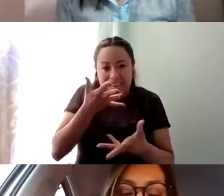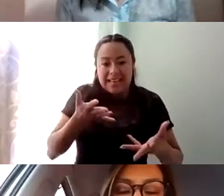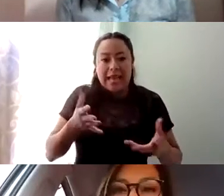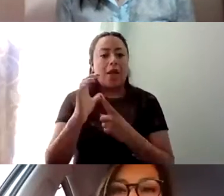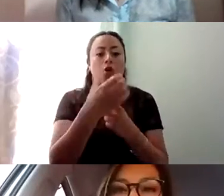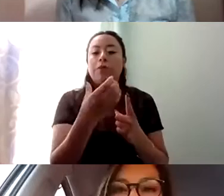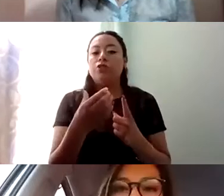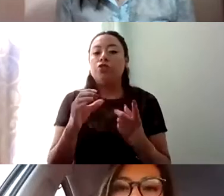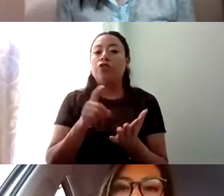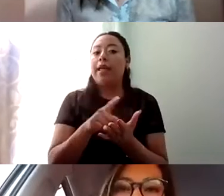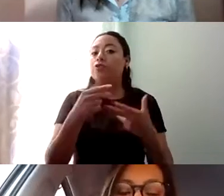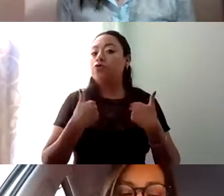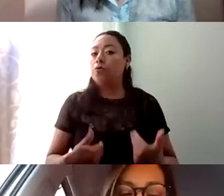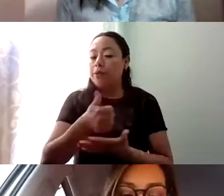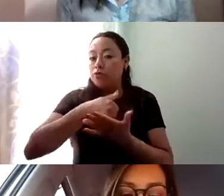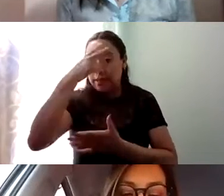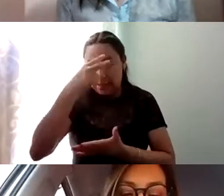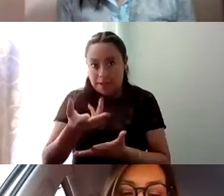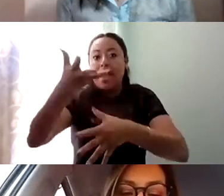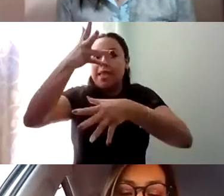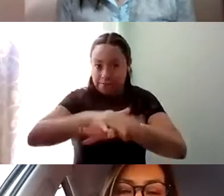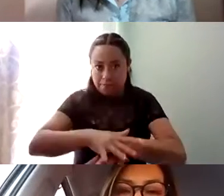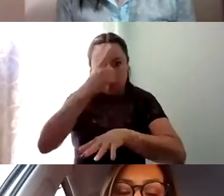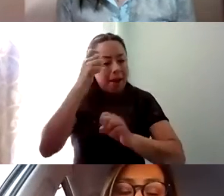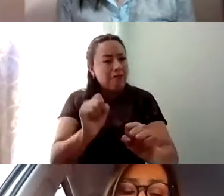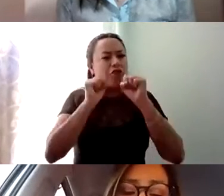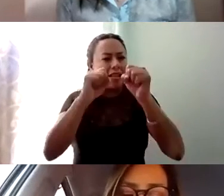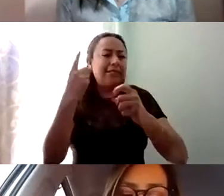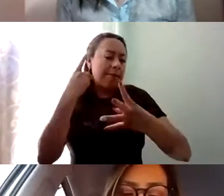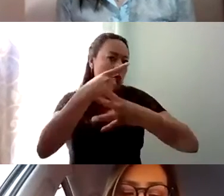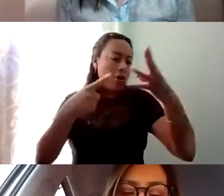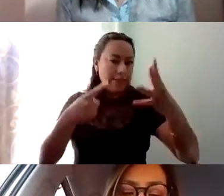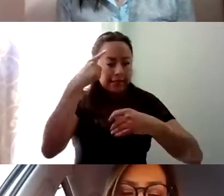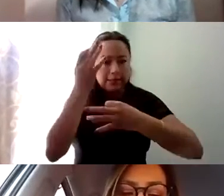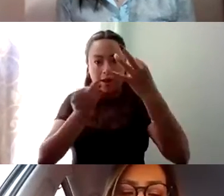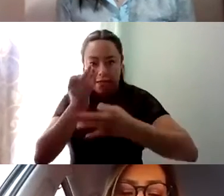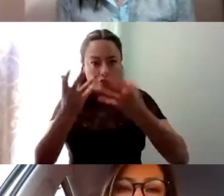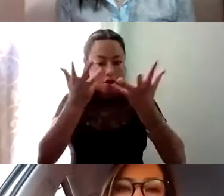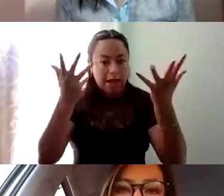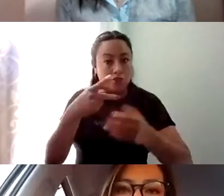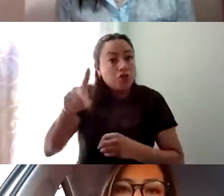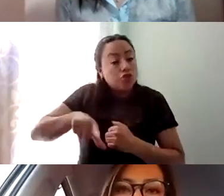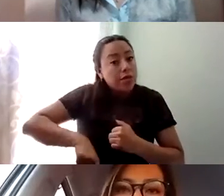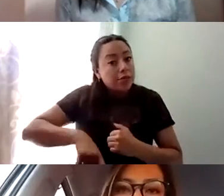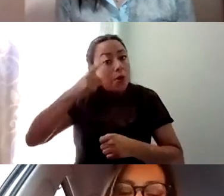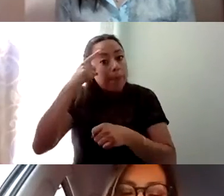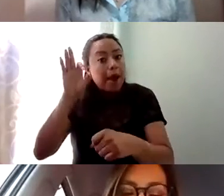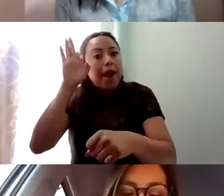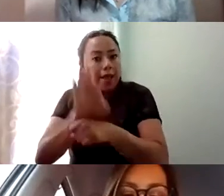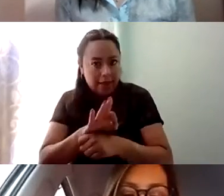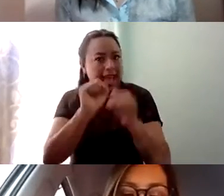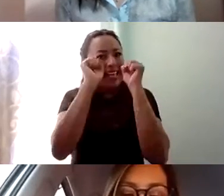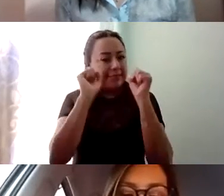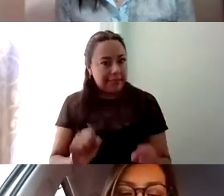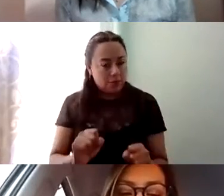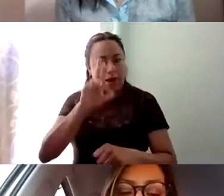Humanos de la Ciudad de México a fin de fortalecer las políticas públicas y acciones gubernamentales para favorecer y garantizar